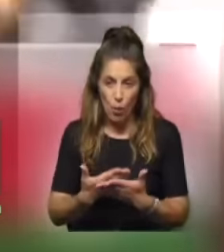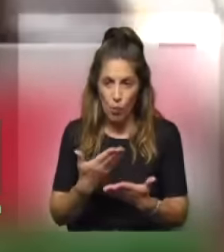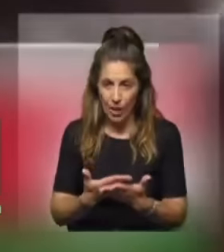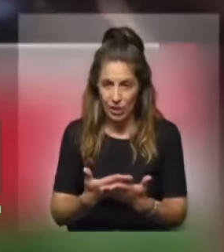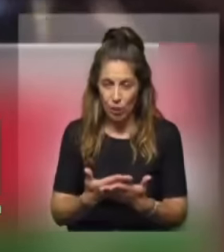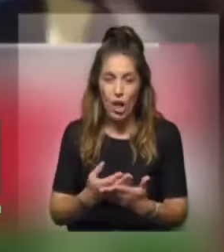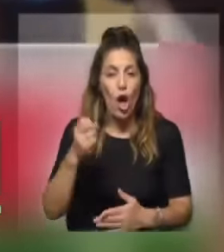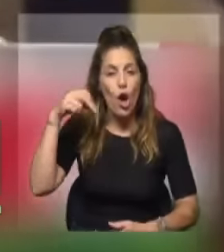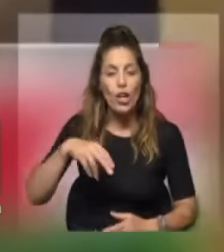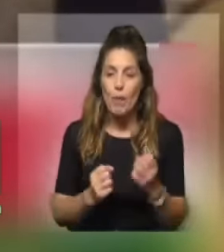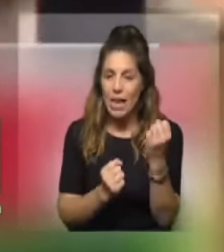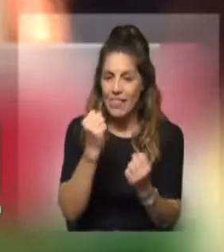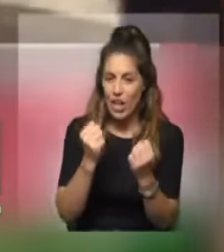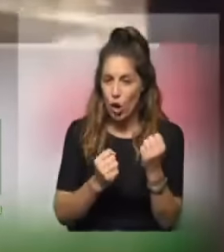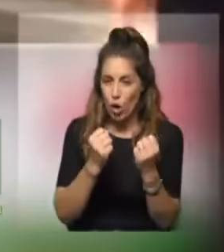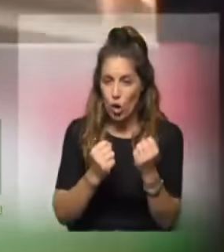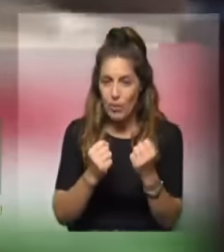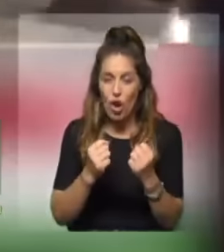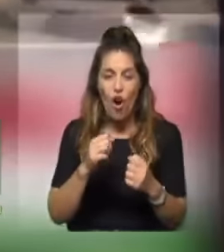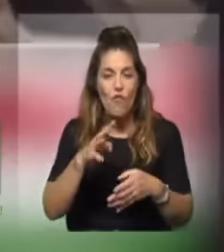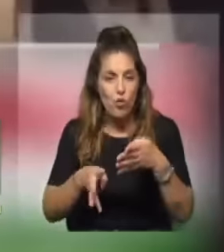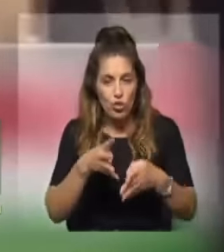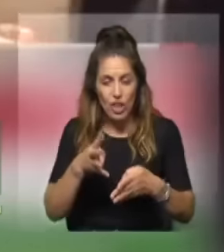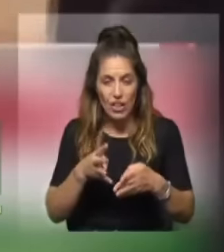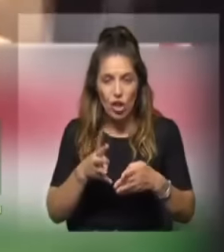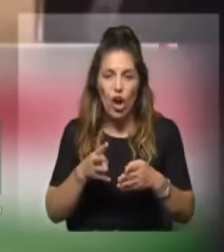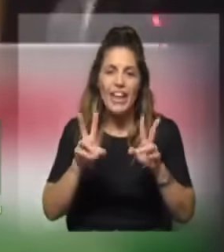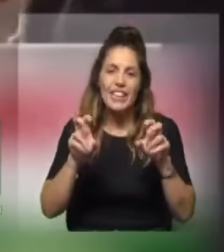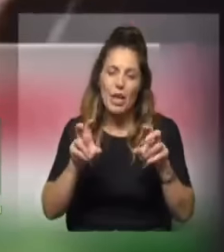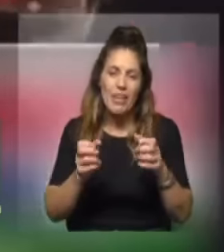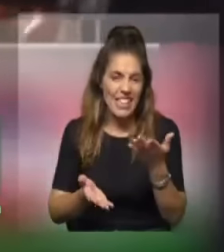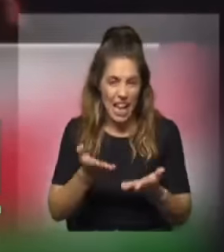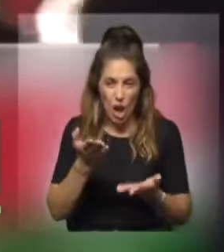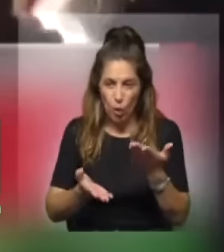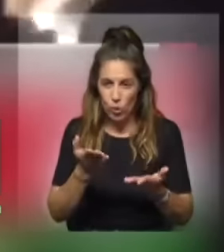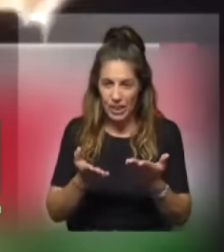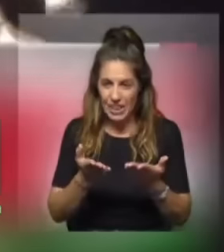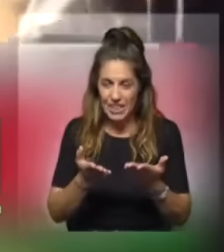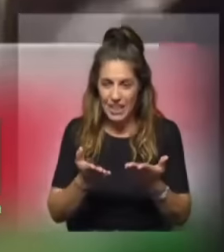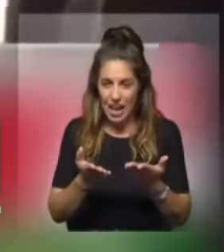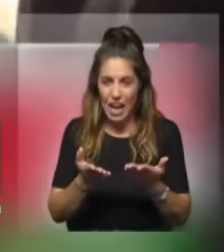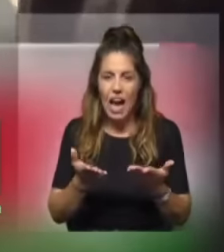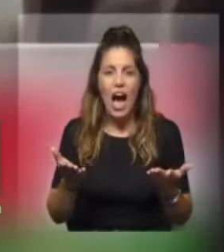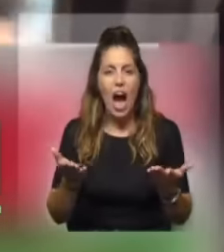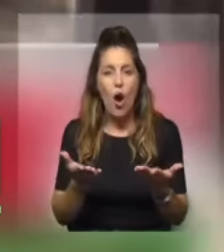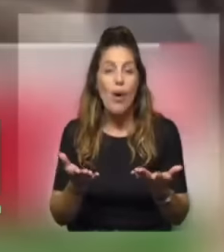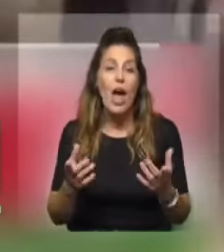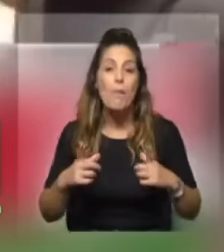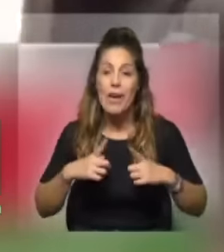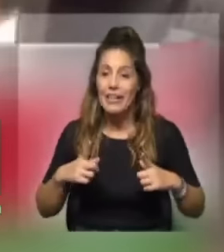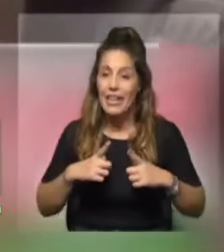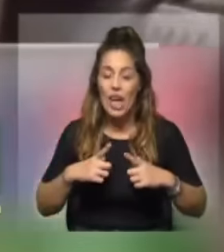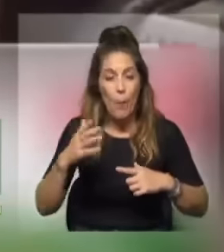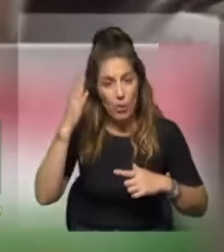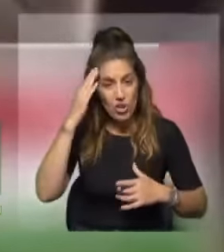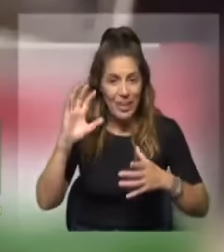con el plan económico del mandatario en marcha y varios aspectos de este ajuste en la justicia tanto Federal como la Corte Suprema hay expectativa por saber si